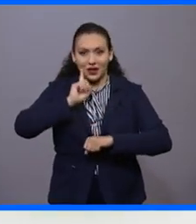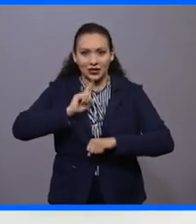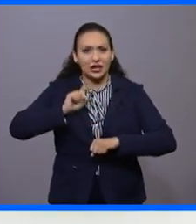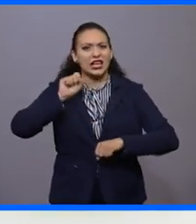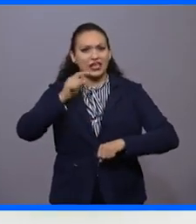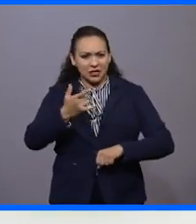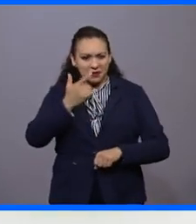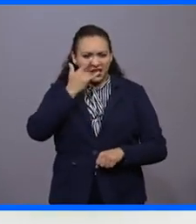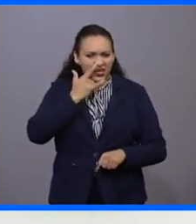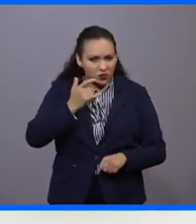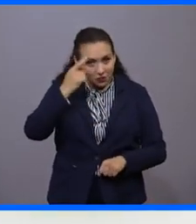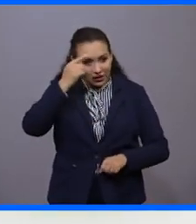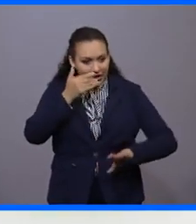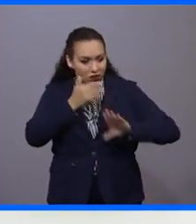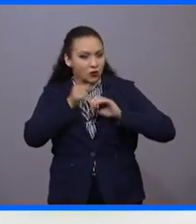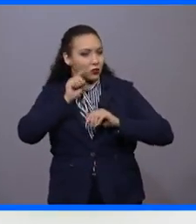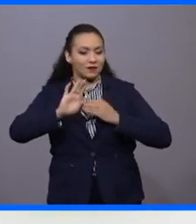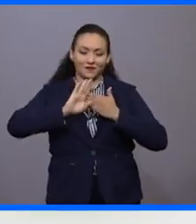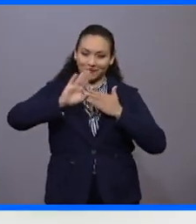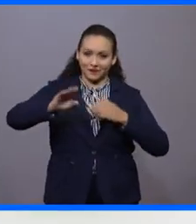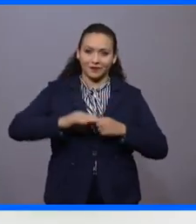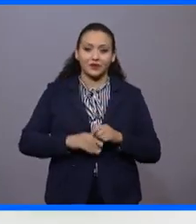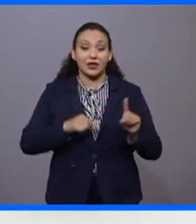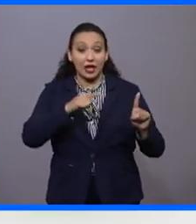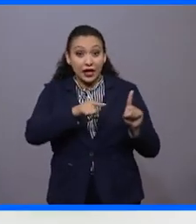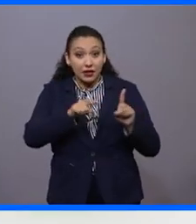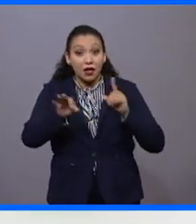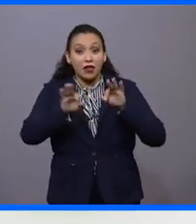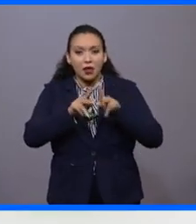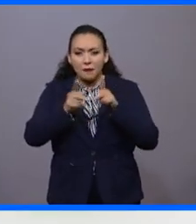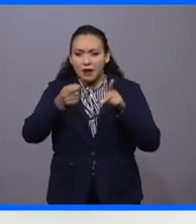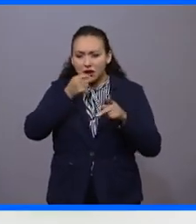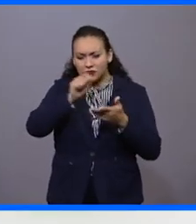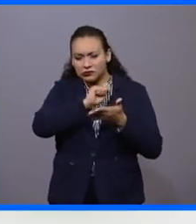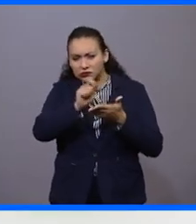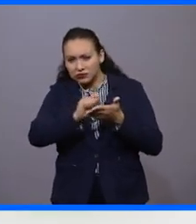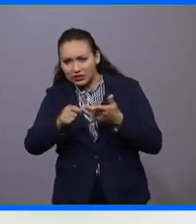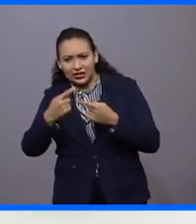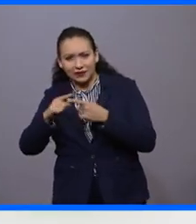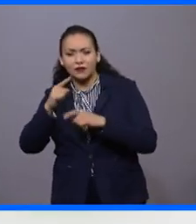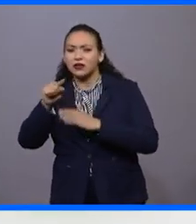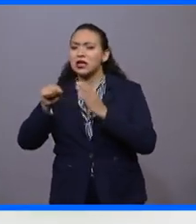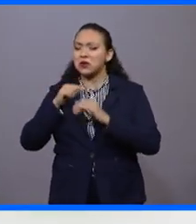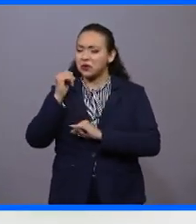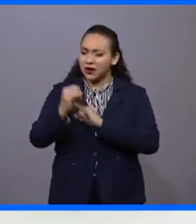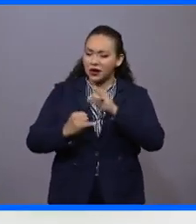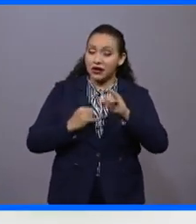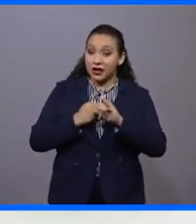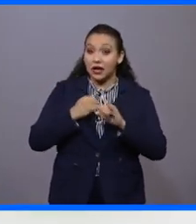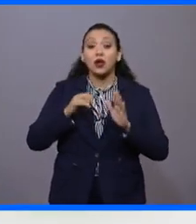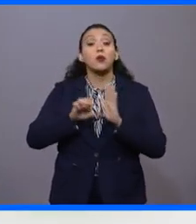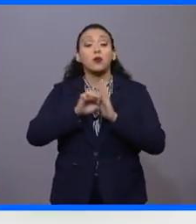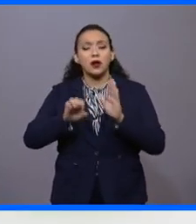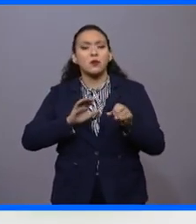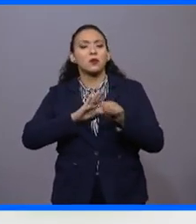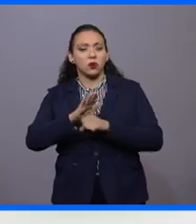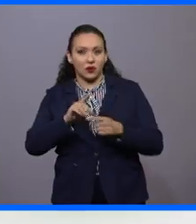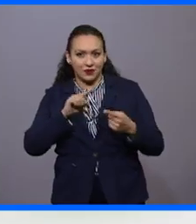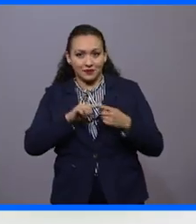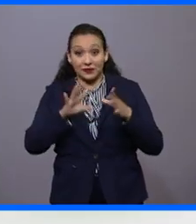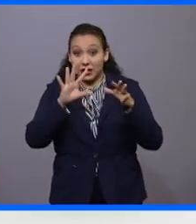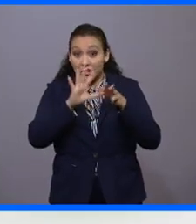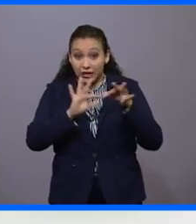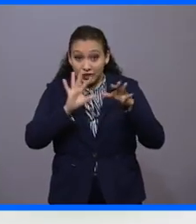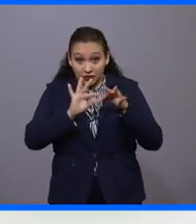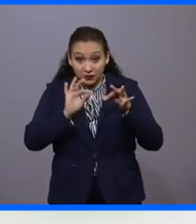lucha contra la violencia de género. Es columnista en medios nacionales e internacionales, cuyos artículos destacan la manera en que